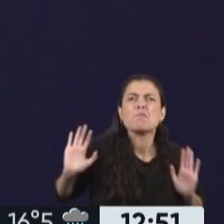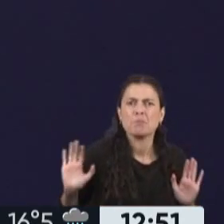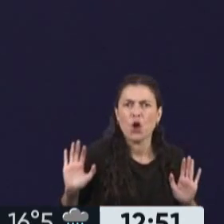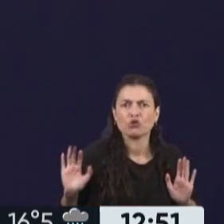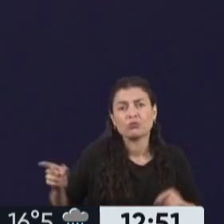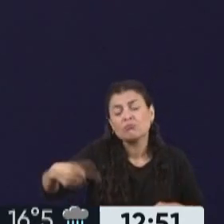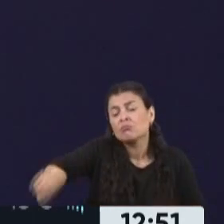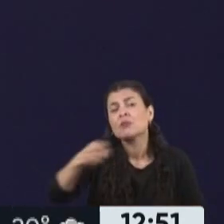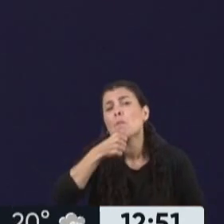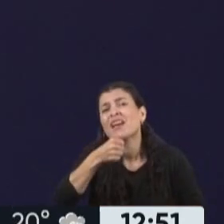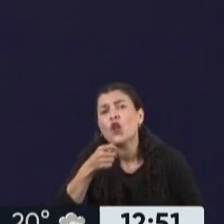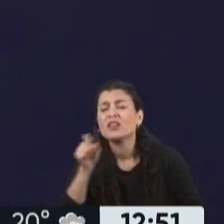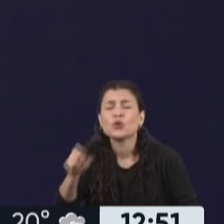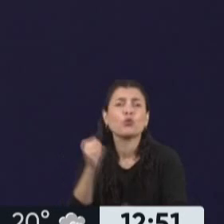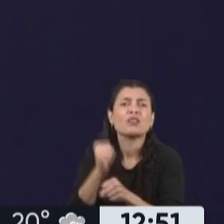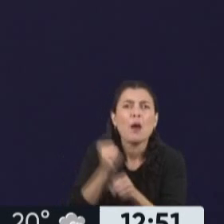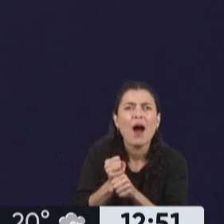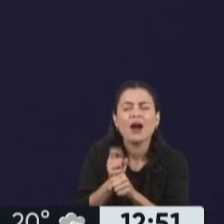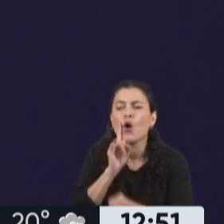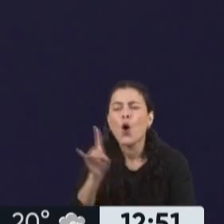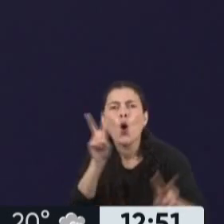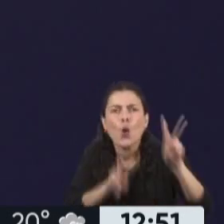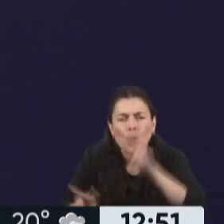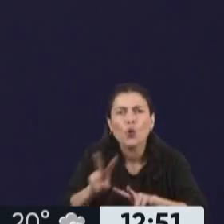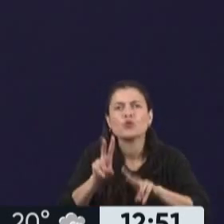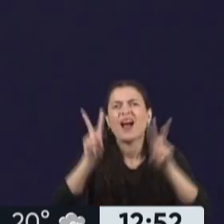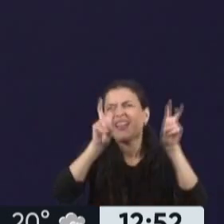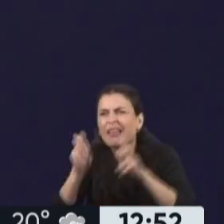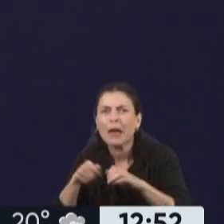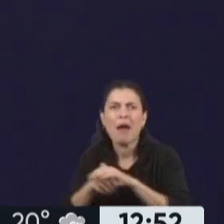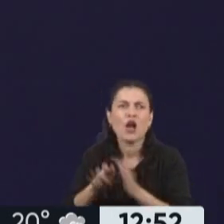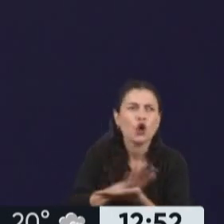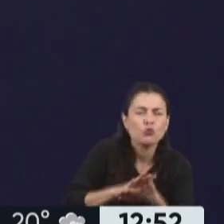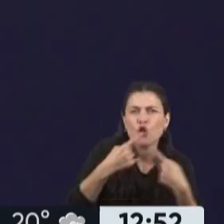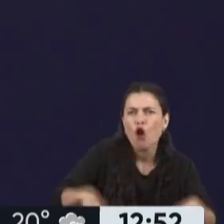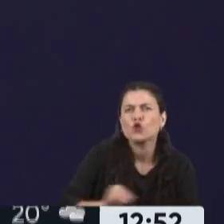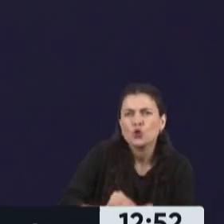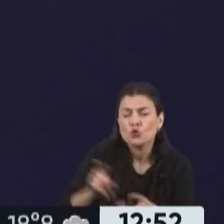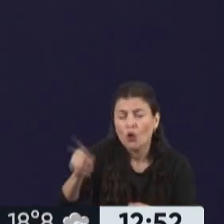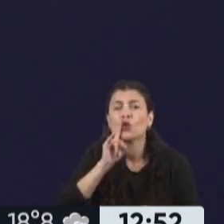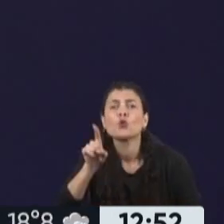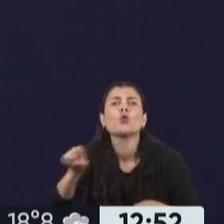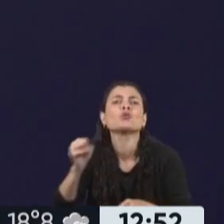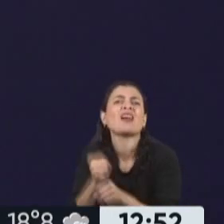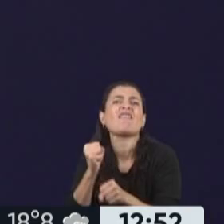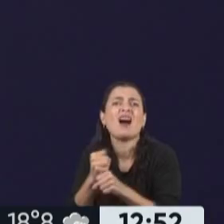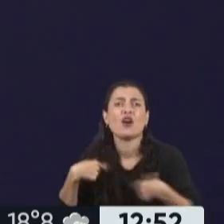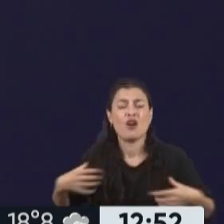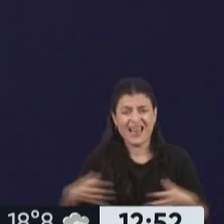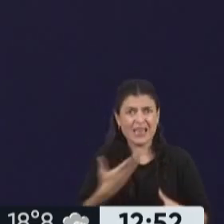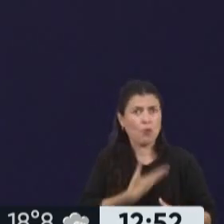a investigar corrupción, así que eso lo entendemos. De todas maneras, ya te digo,